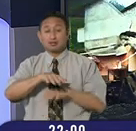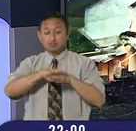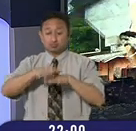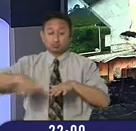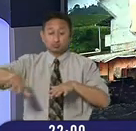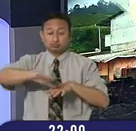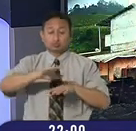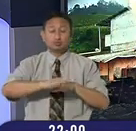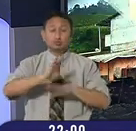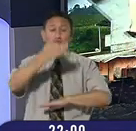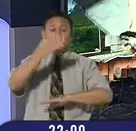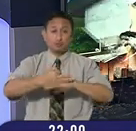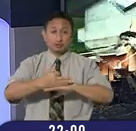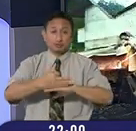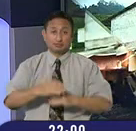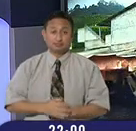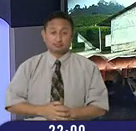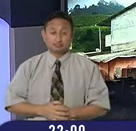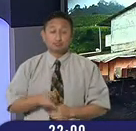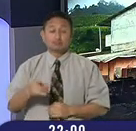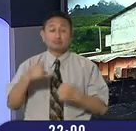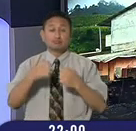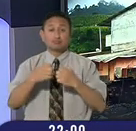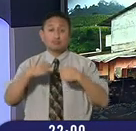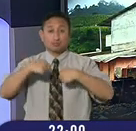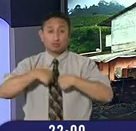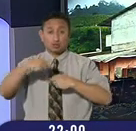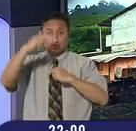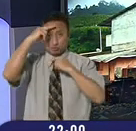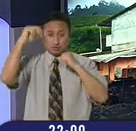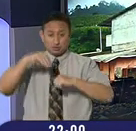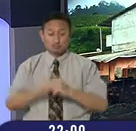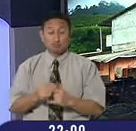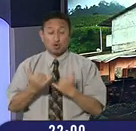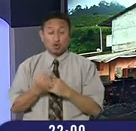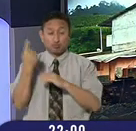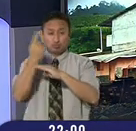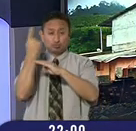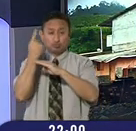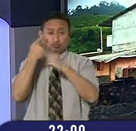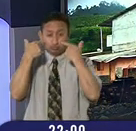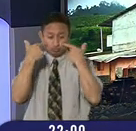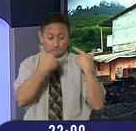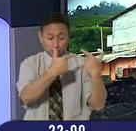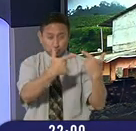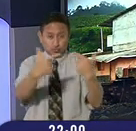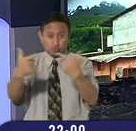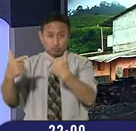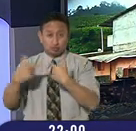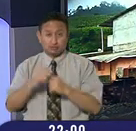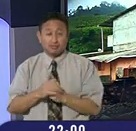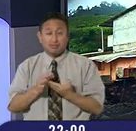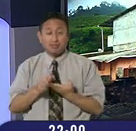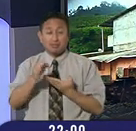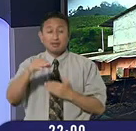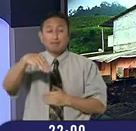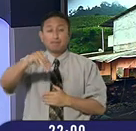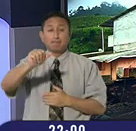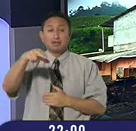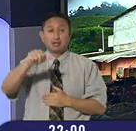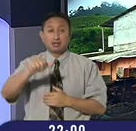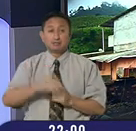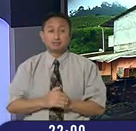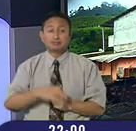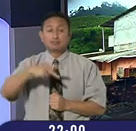ríos en la provincia de Cotopaxi. Un equipo de nuestro noticiero realizó un sobrevuelo por los sitios afectados de los cantones La Maná